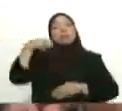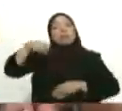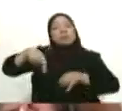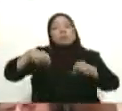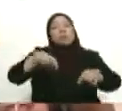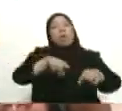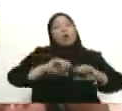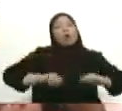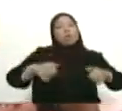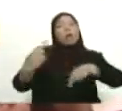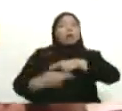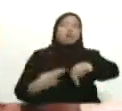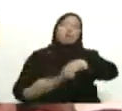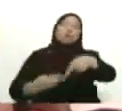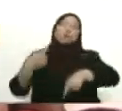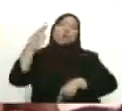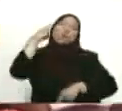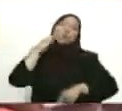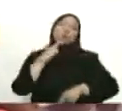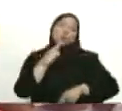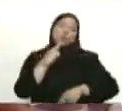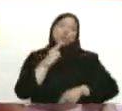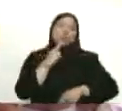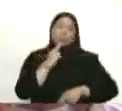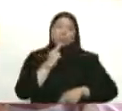semilla verdadera de la revolución bolivariana